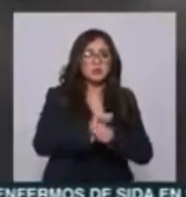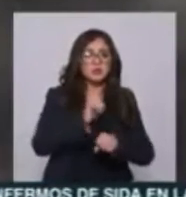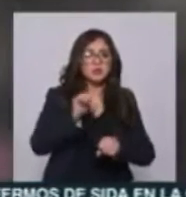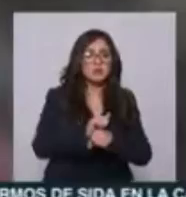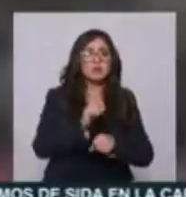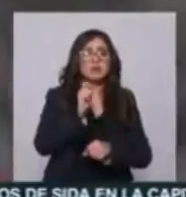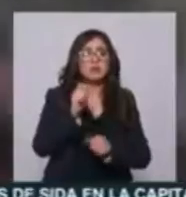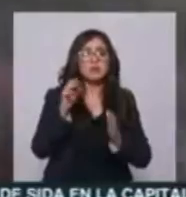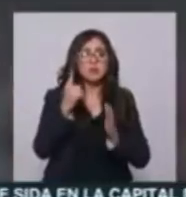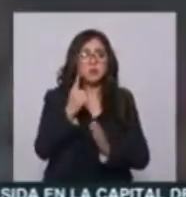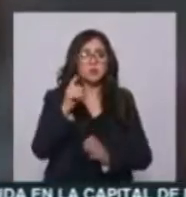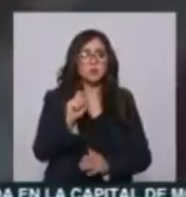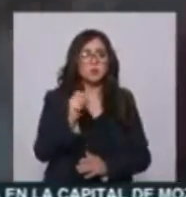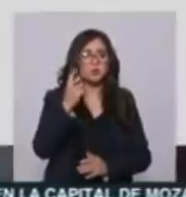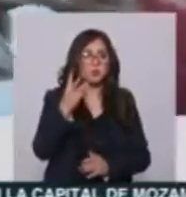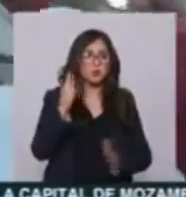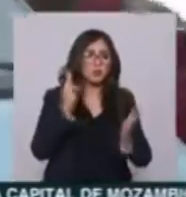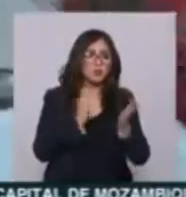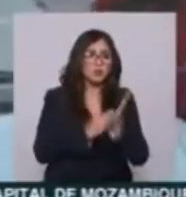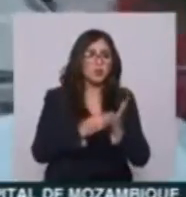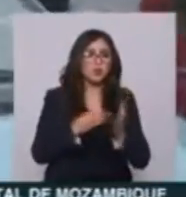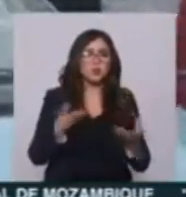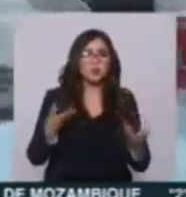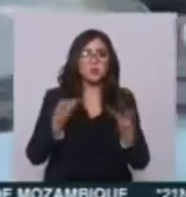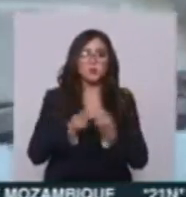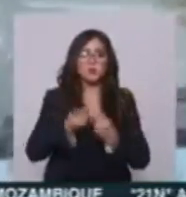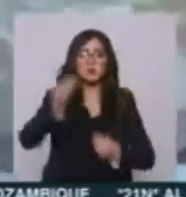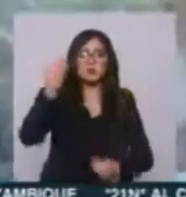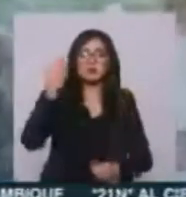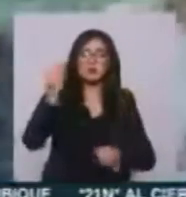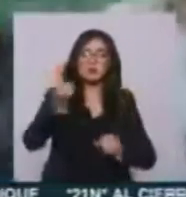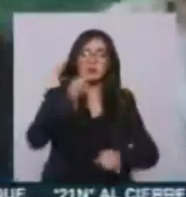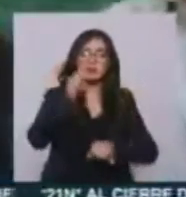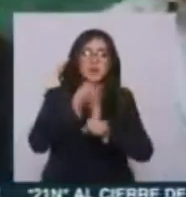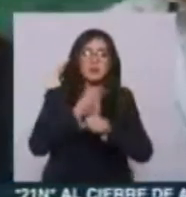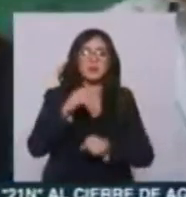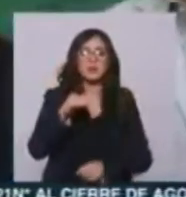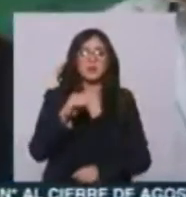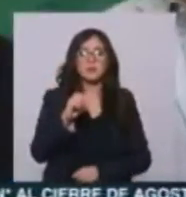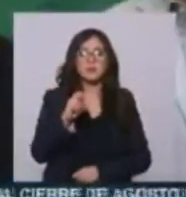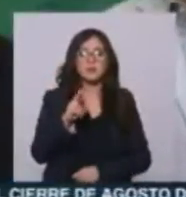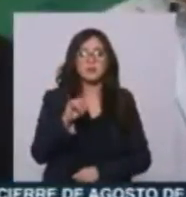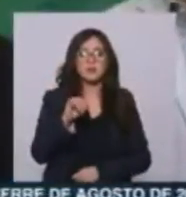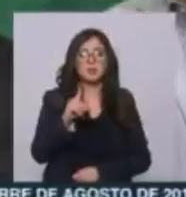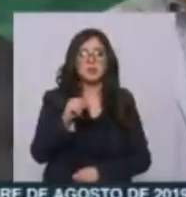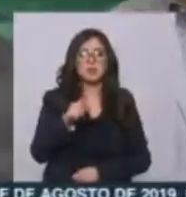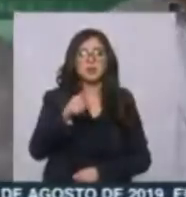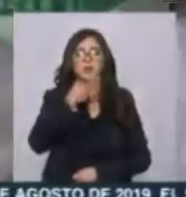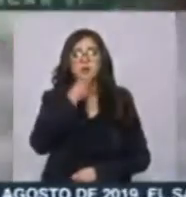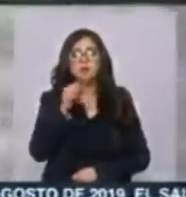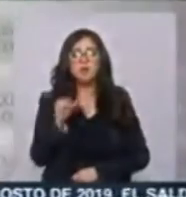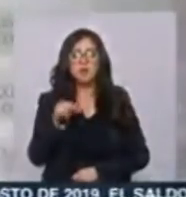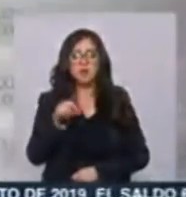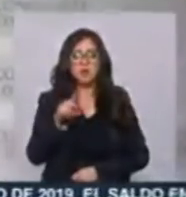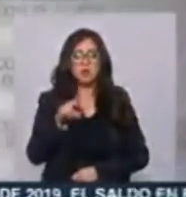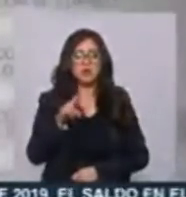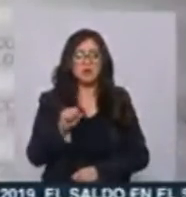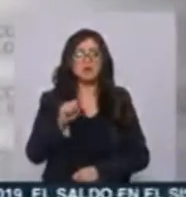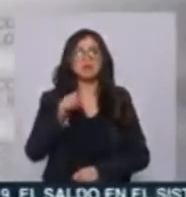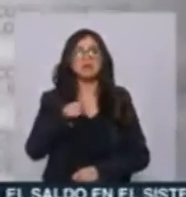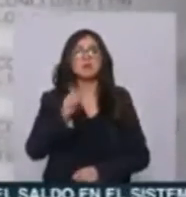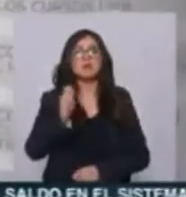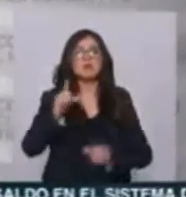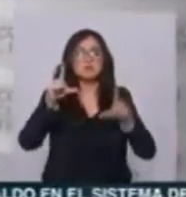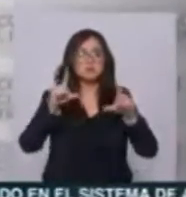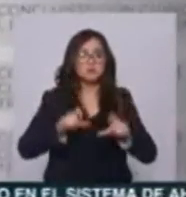cometido 1.3 infracciones. Así lo señaló el secretario de Movilidad, Andrés Layuz, al mostrar los resultados del programa